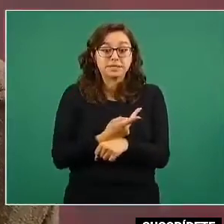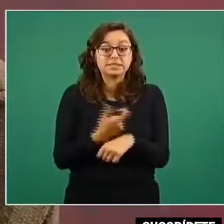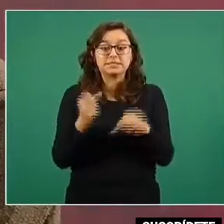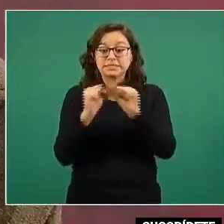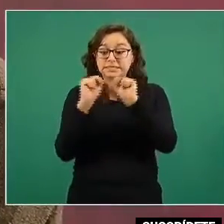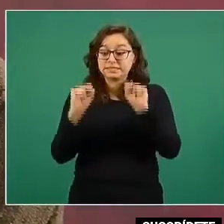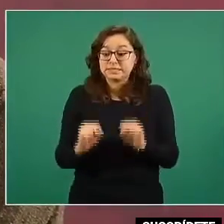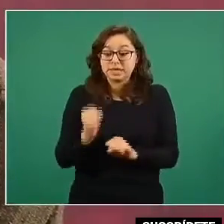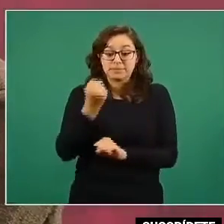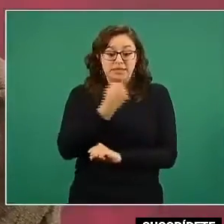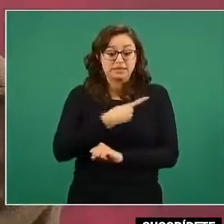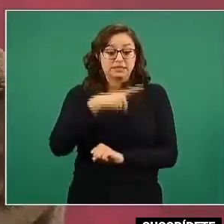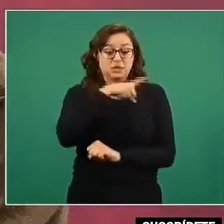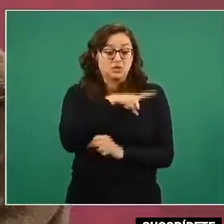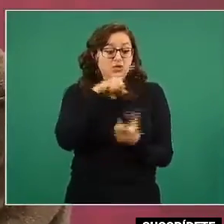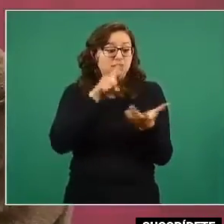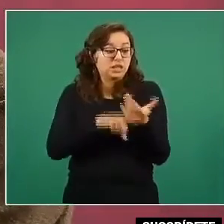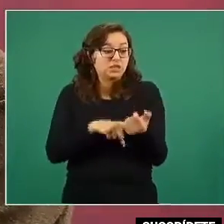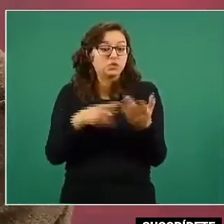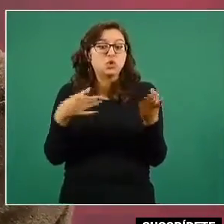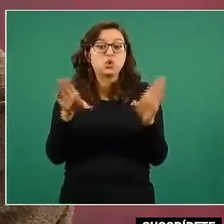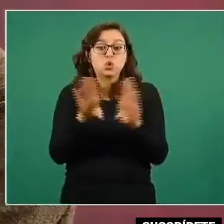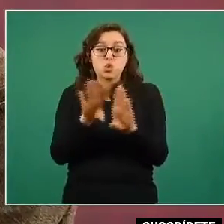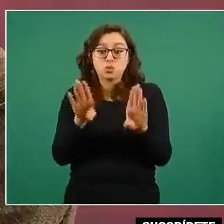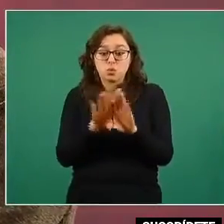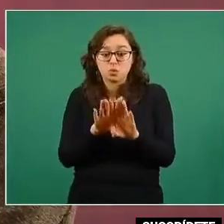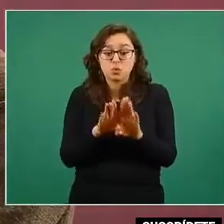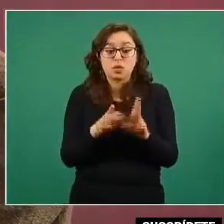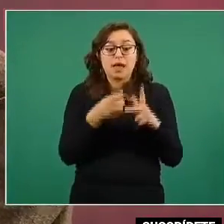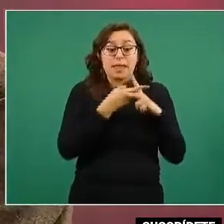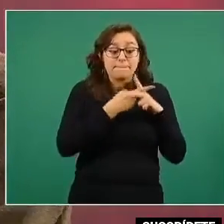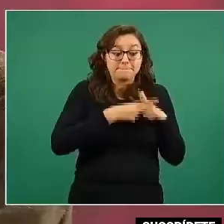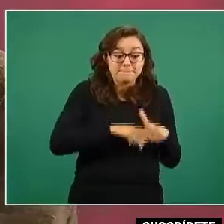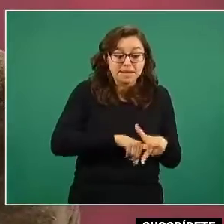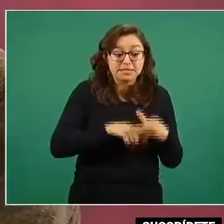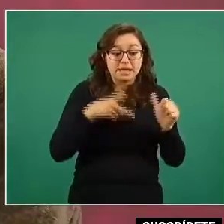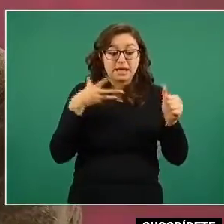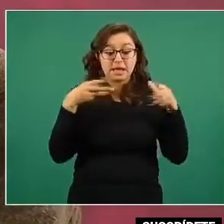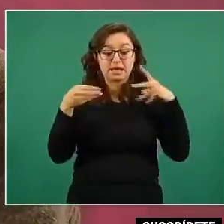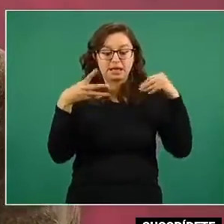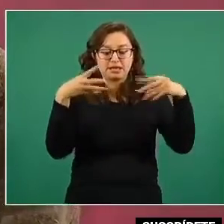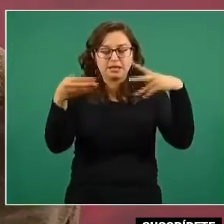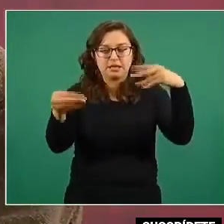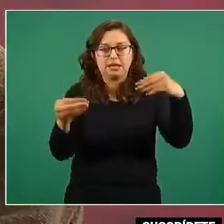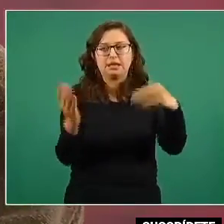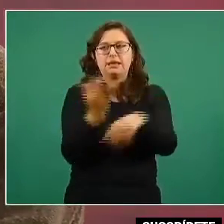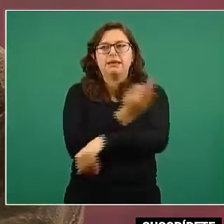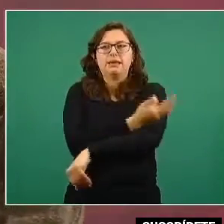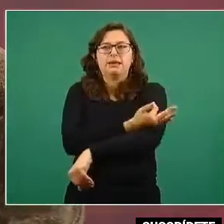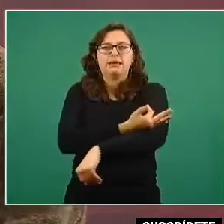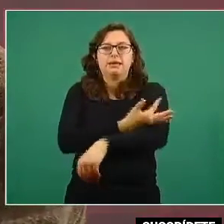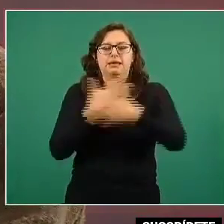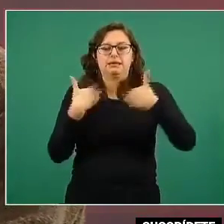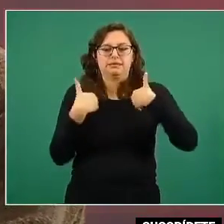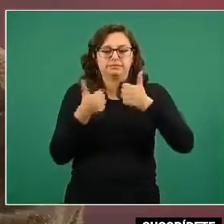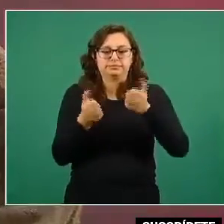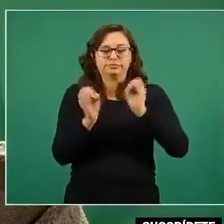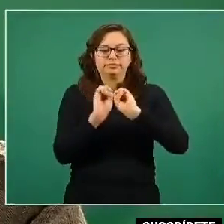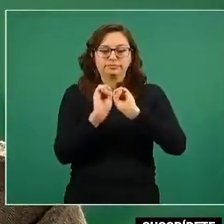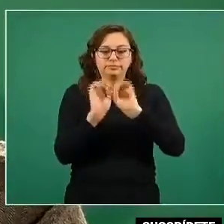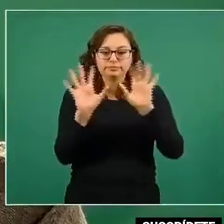salud en el momento en que ocurre la epidemia, y tener perfecta claridad que esto no es